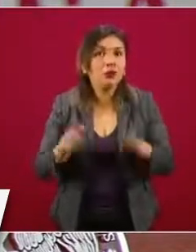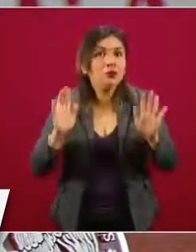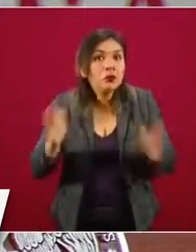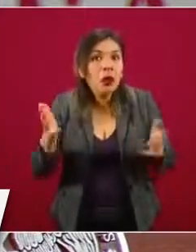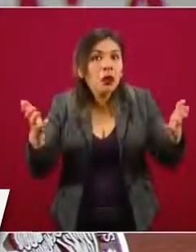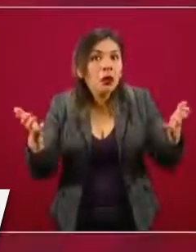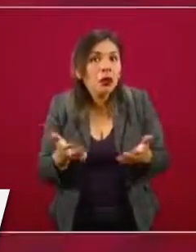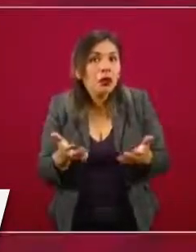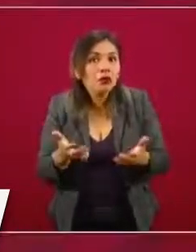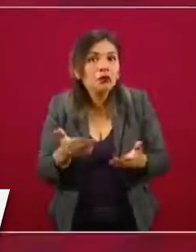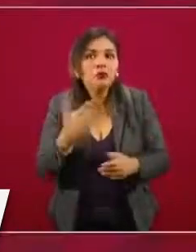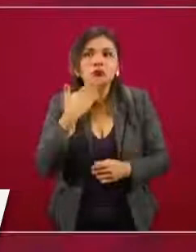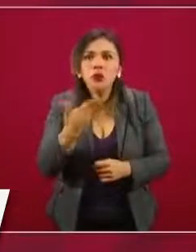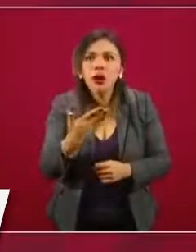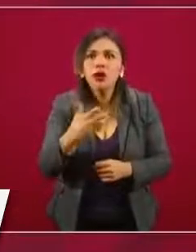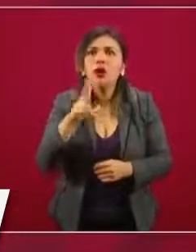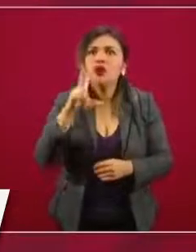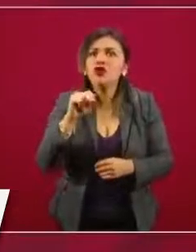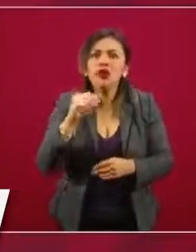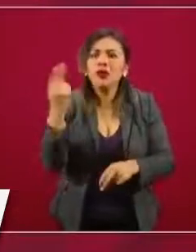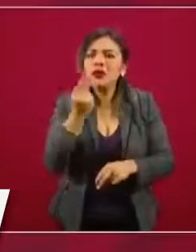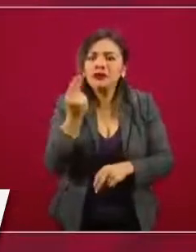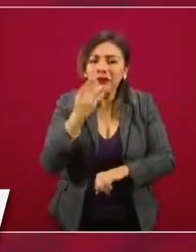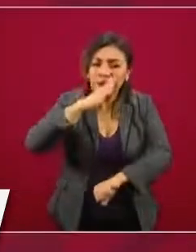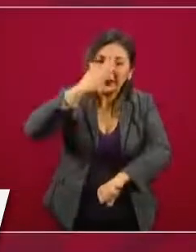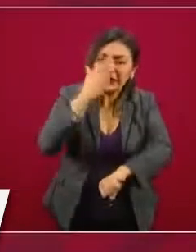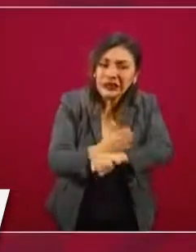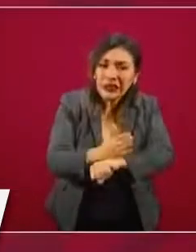hicimos sin medidas coercitivas.